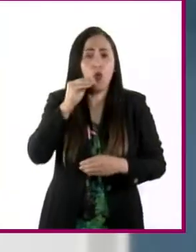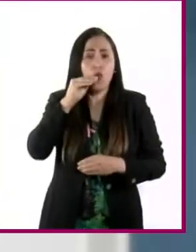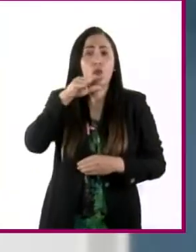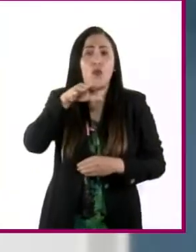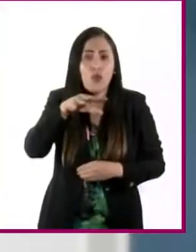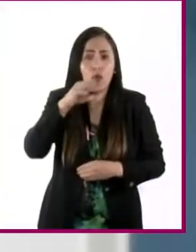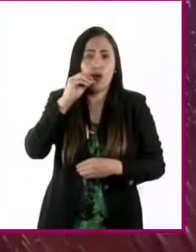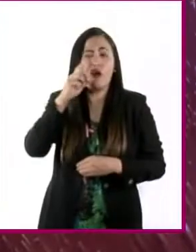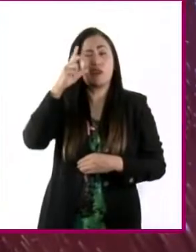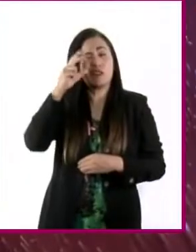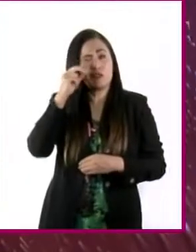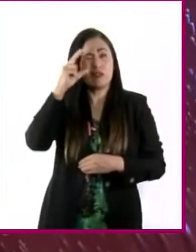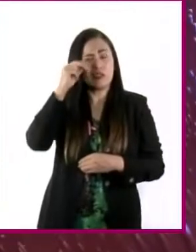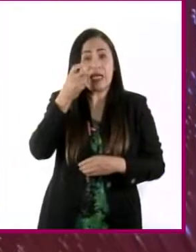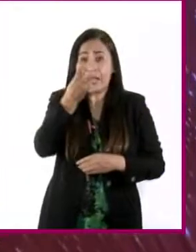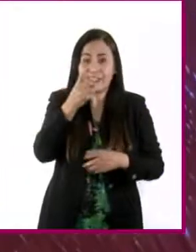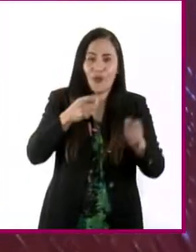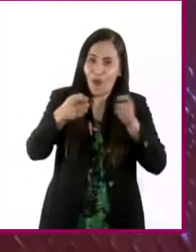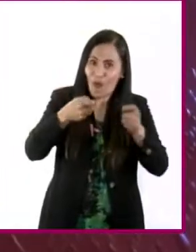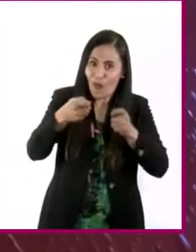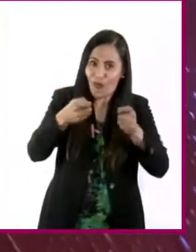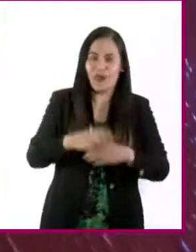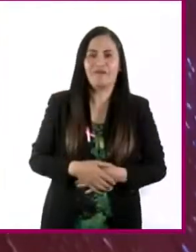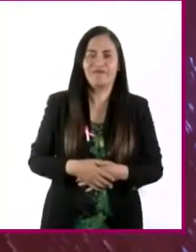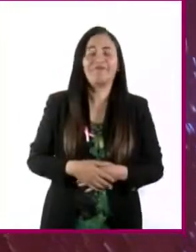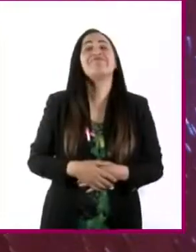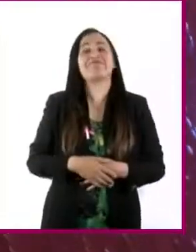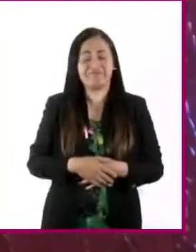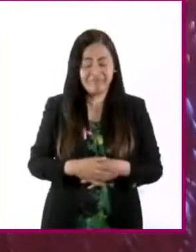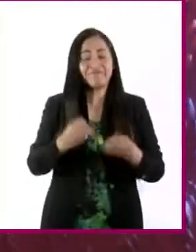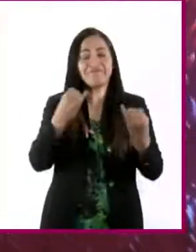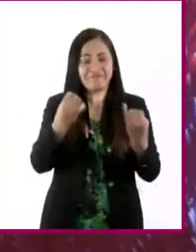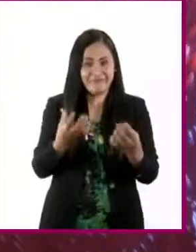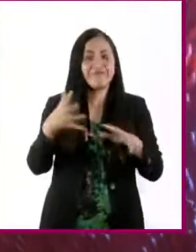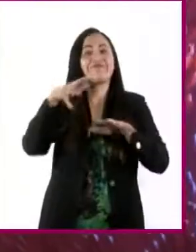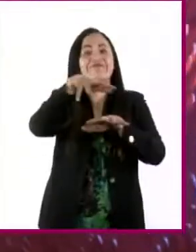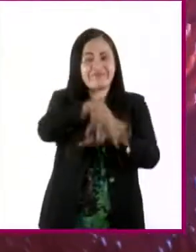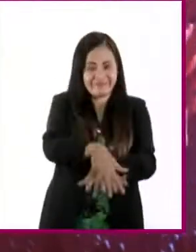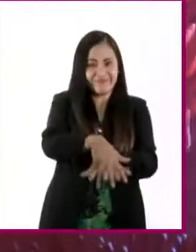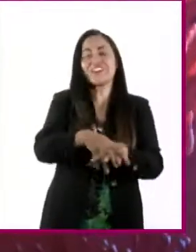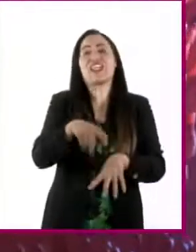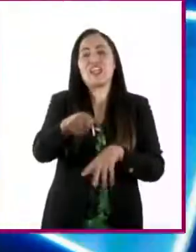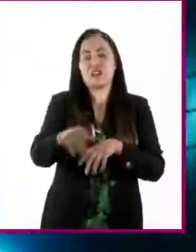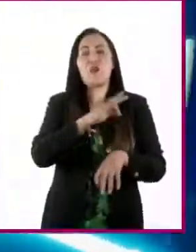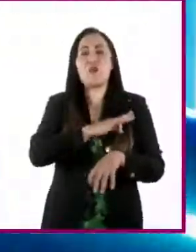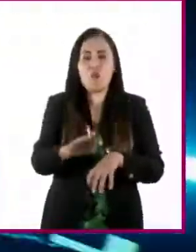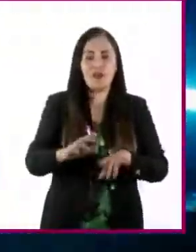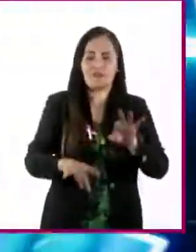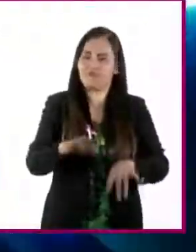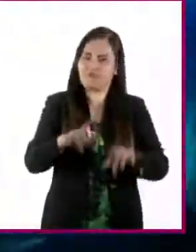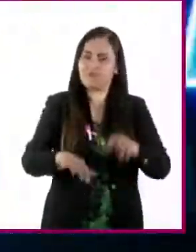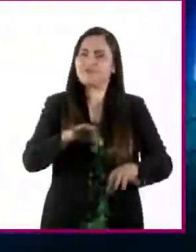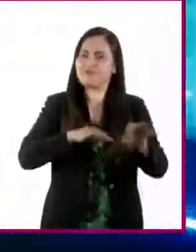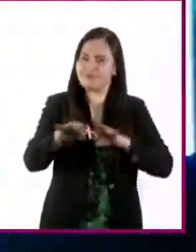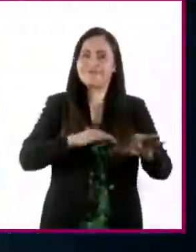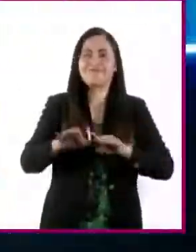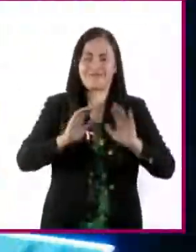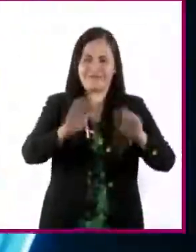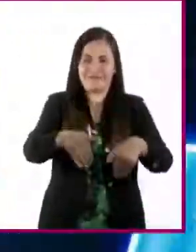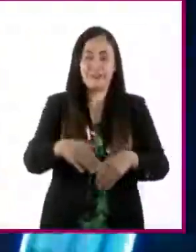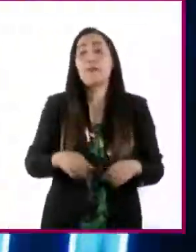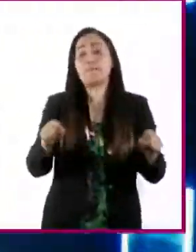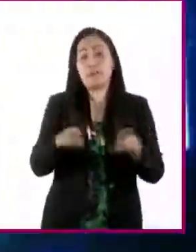educación inclusiva, cuyo enfoque consiste en eliminar o tratar de aminorar las barreras del aprendizaje que limitan a las personas con características distintas. De un tiempo